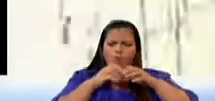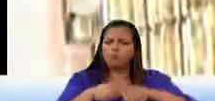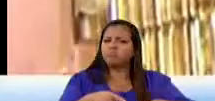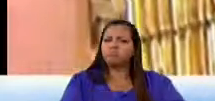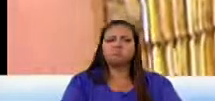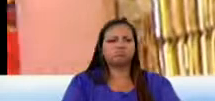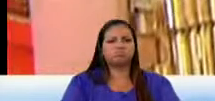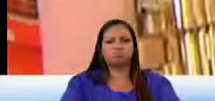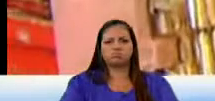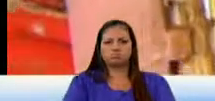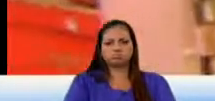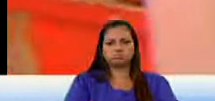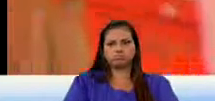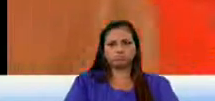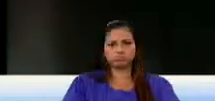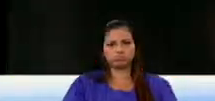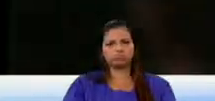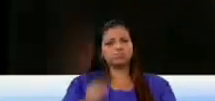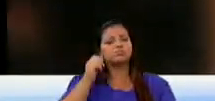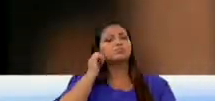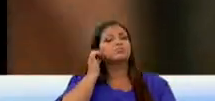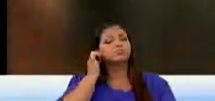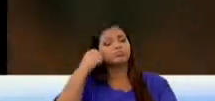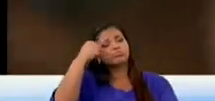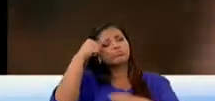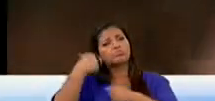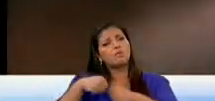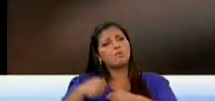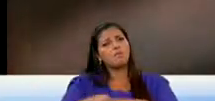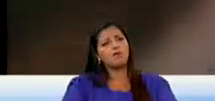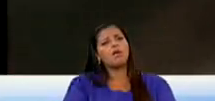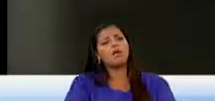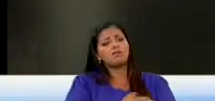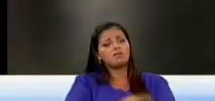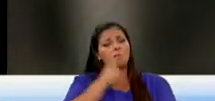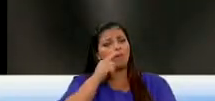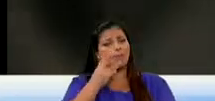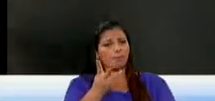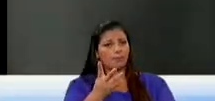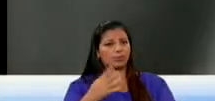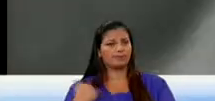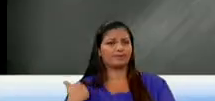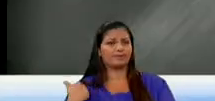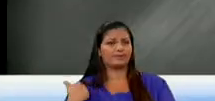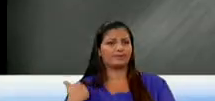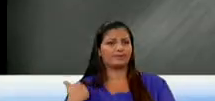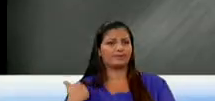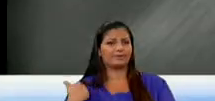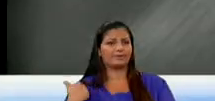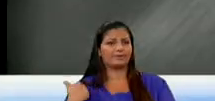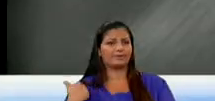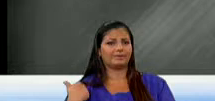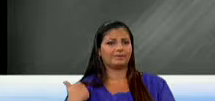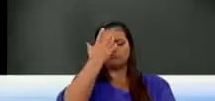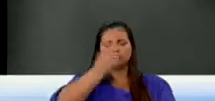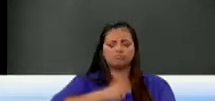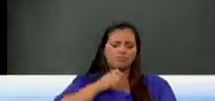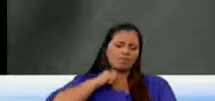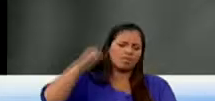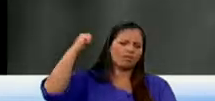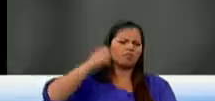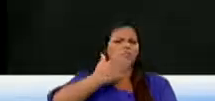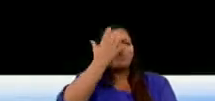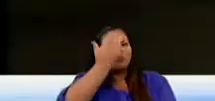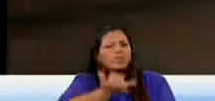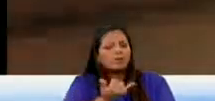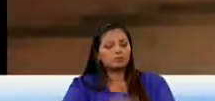todo. Gioconda no olvida esa hora en la que su esposo de 53 años se quitó la vida, porque ya no soportaba el